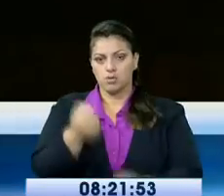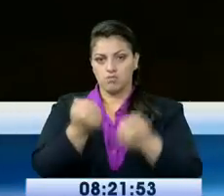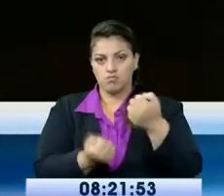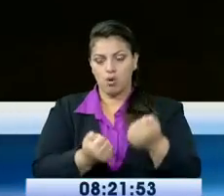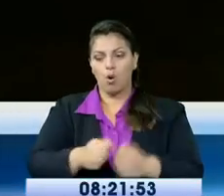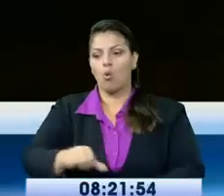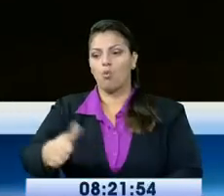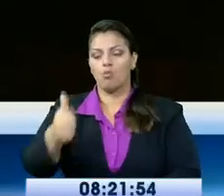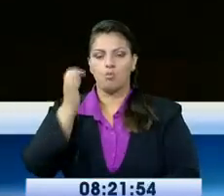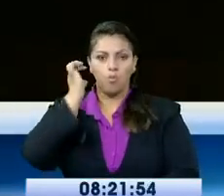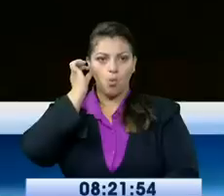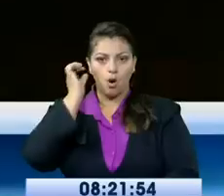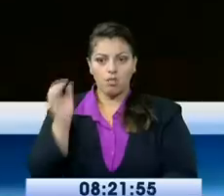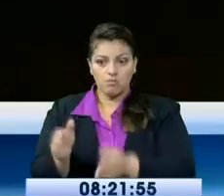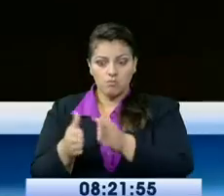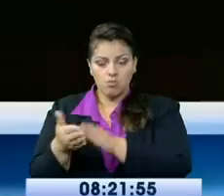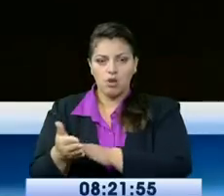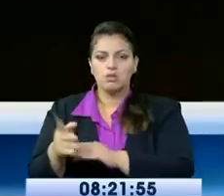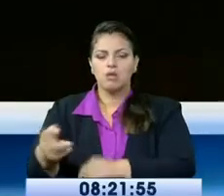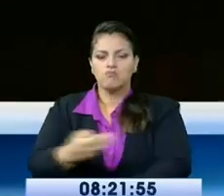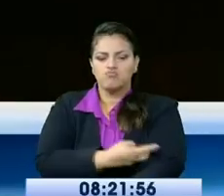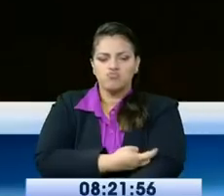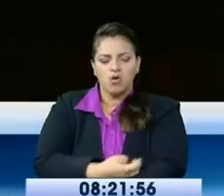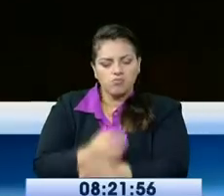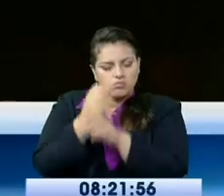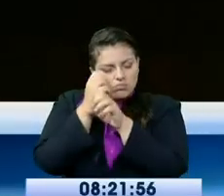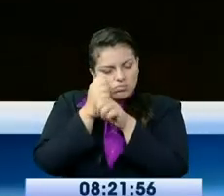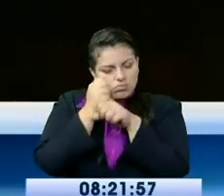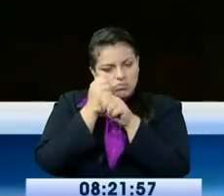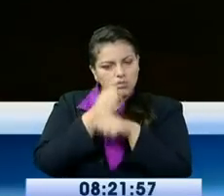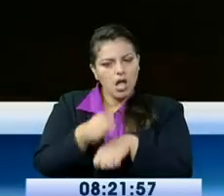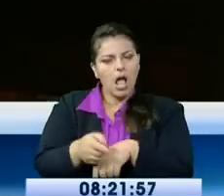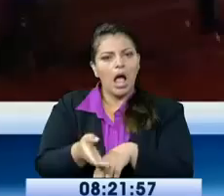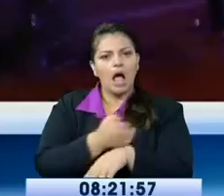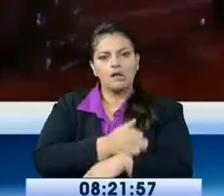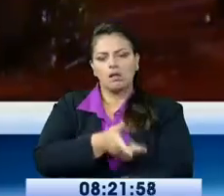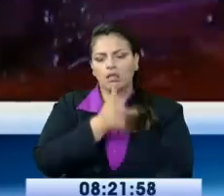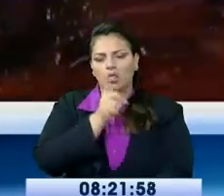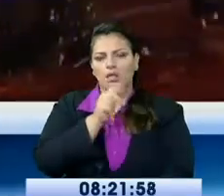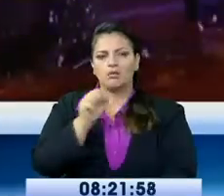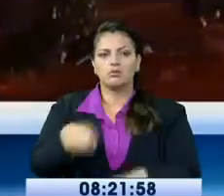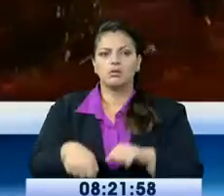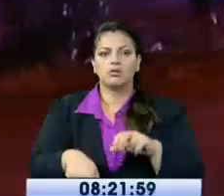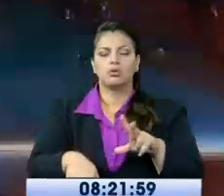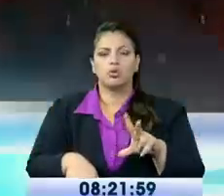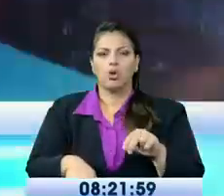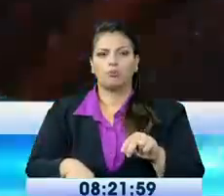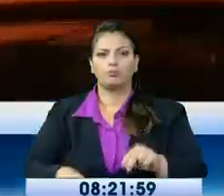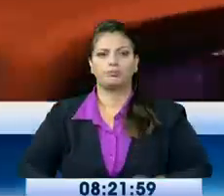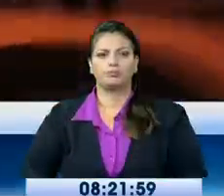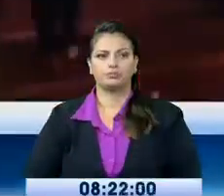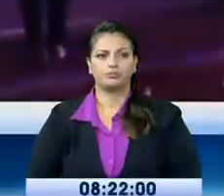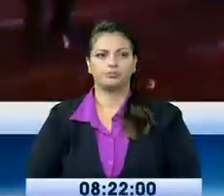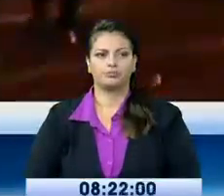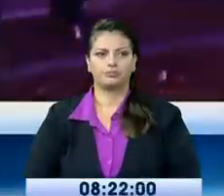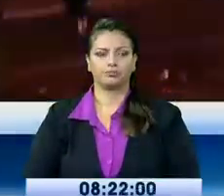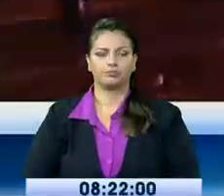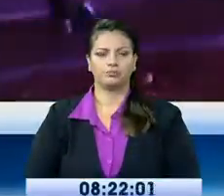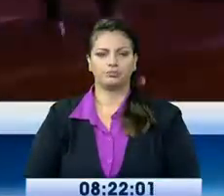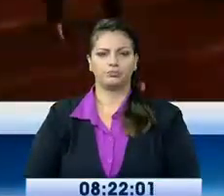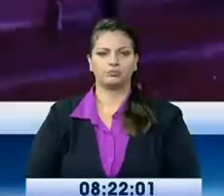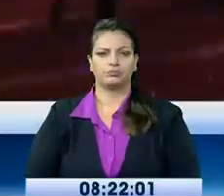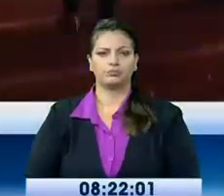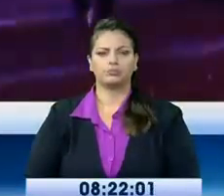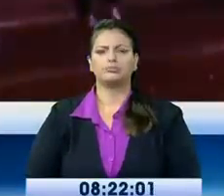al conductor de momento que está siendo llevado a la fiscalía. Al momento del percance, la mujer cruzaba de